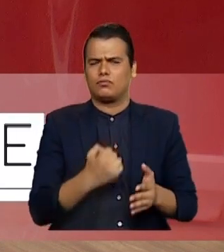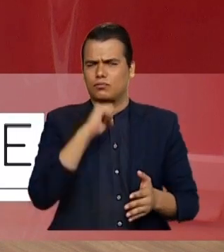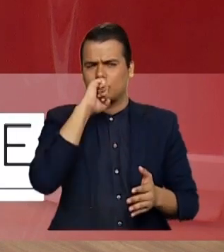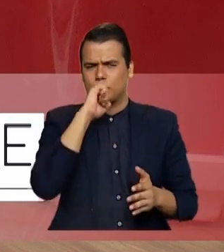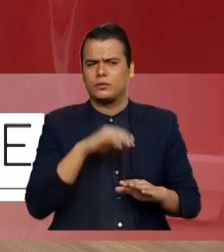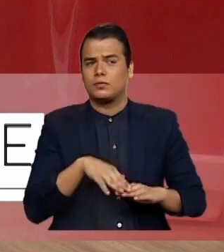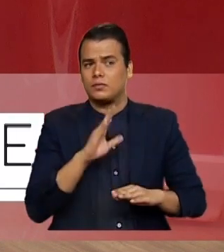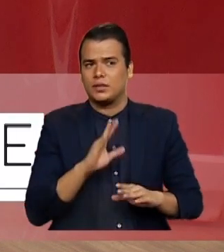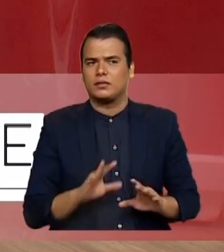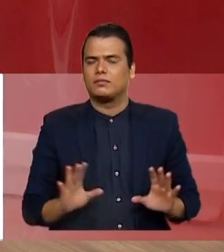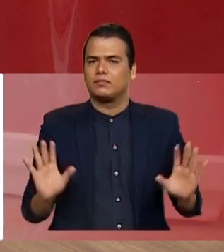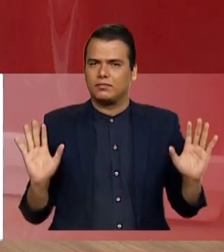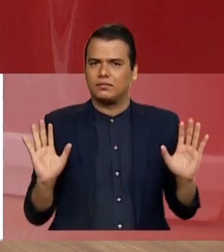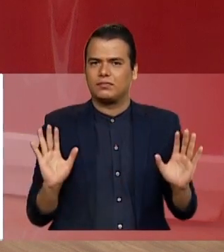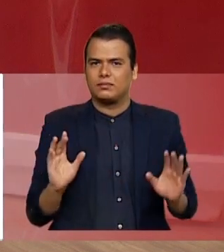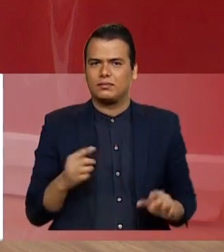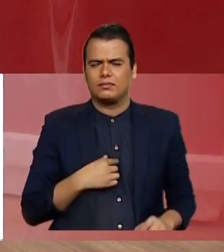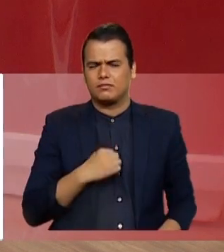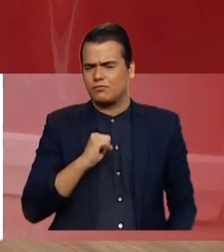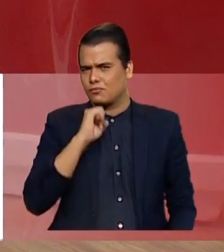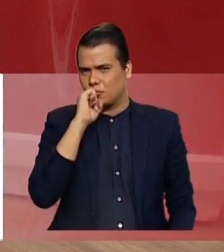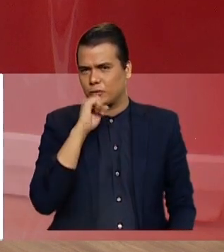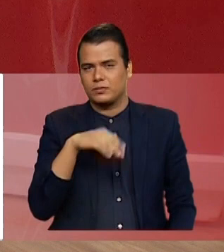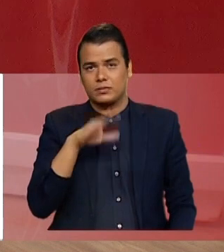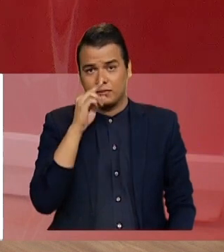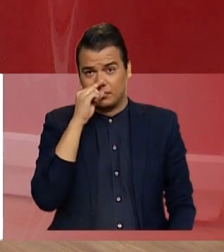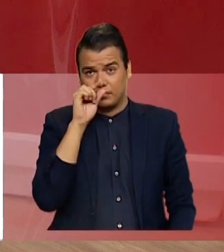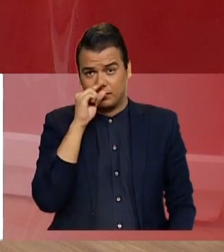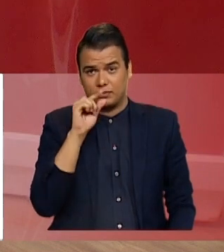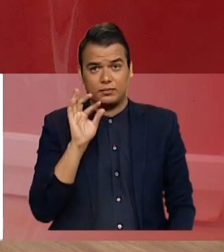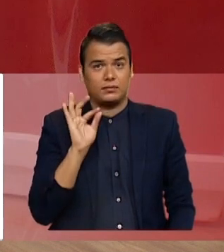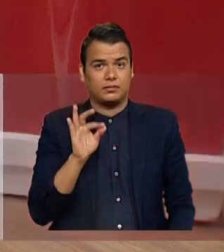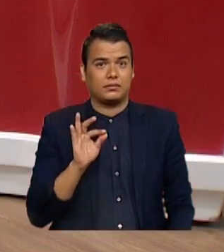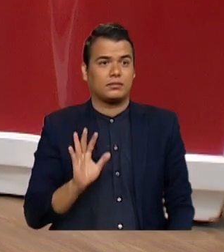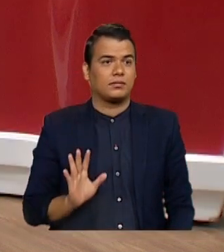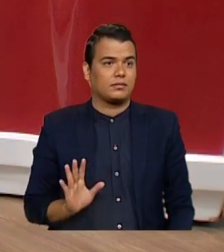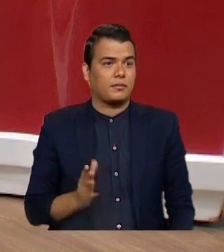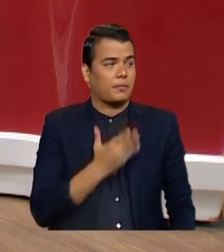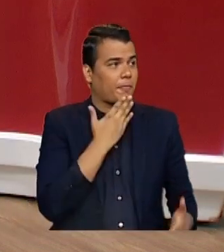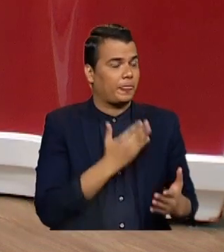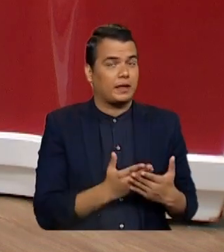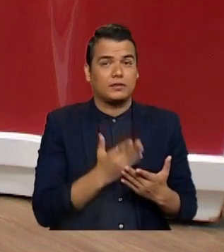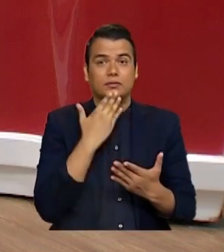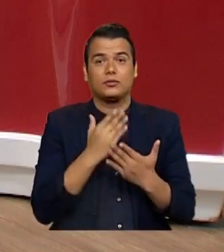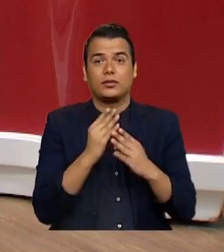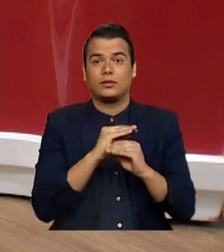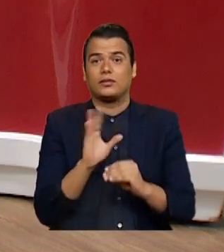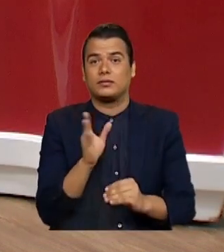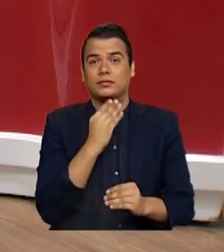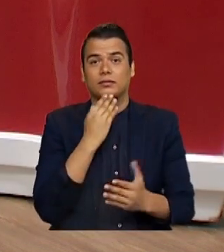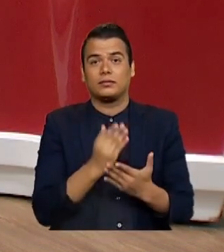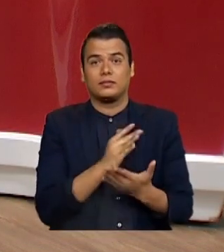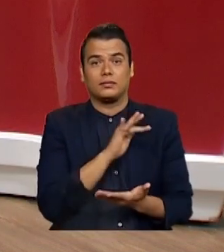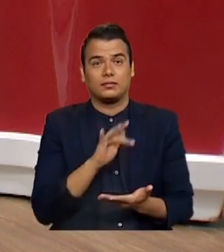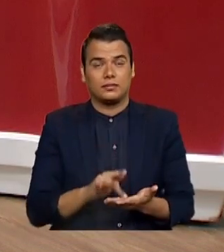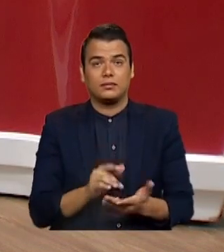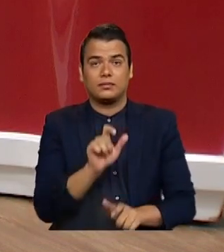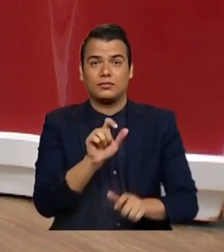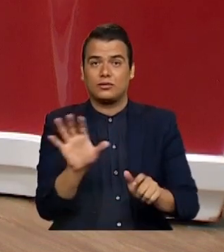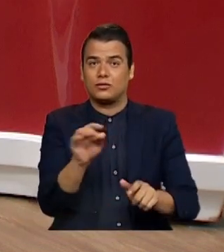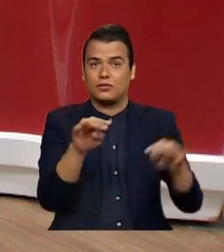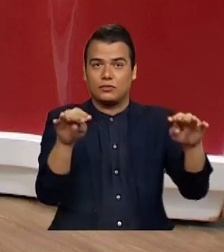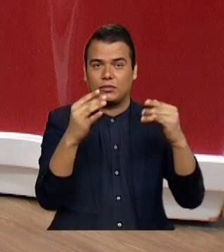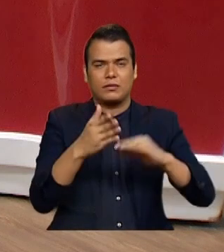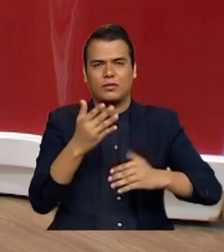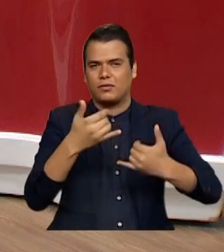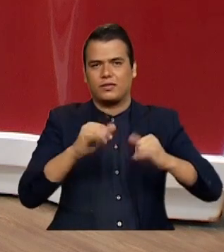de Barcelona y yo soy Messi, yo soy hincha de Lionel Andrés Messi Cusitini. Señores, feliz noche, muy amable por la gracias, polémica. Jaime. A nuestros televidentes,